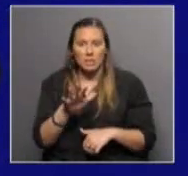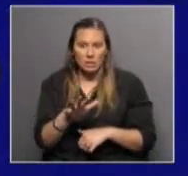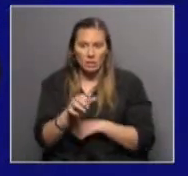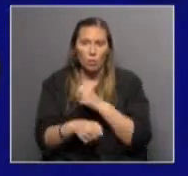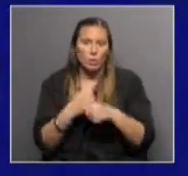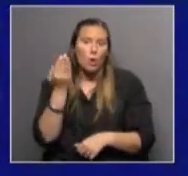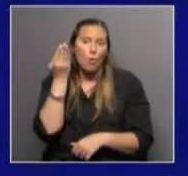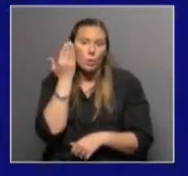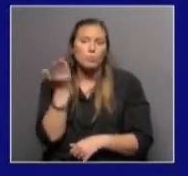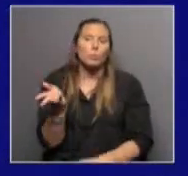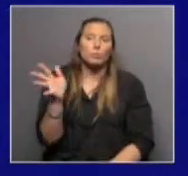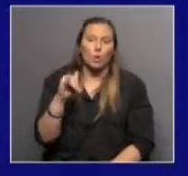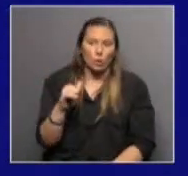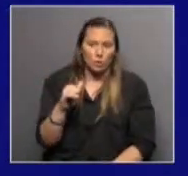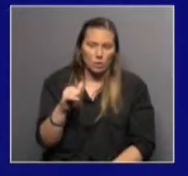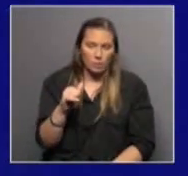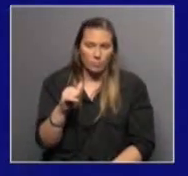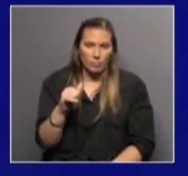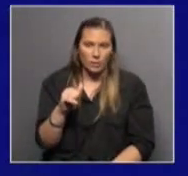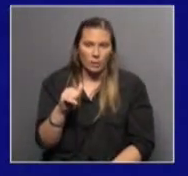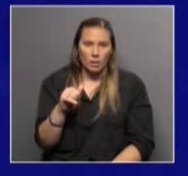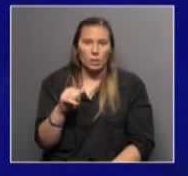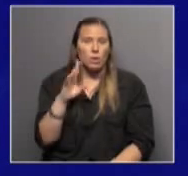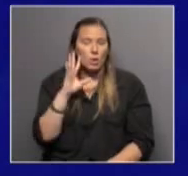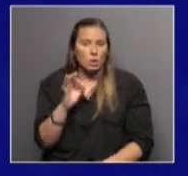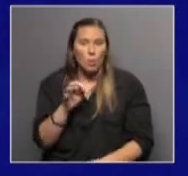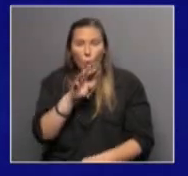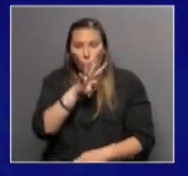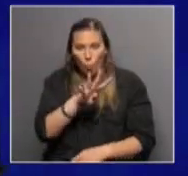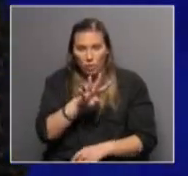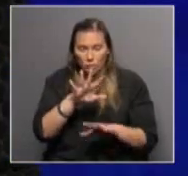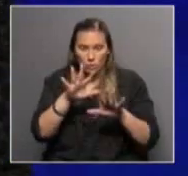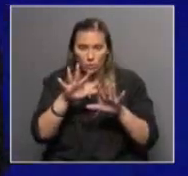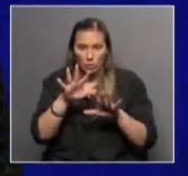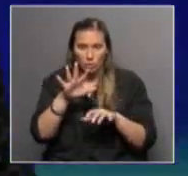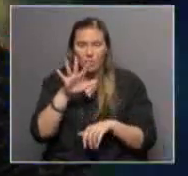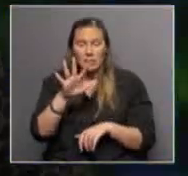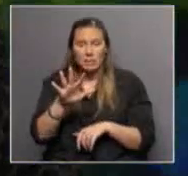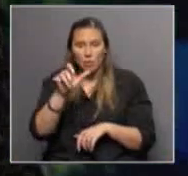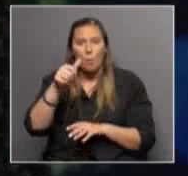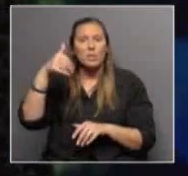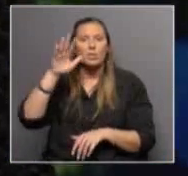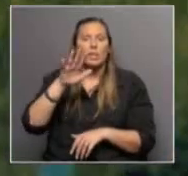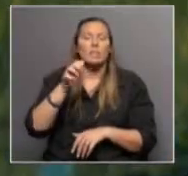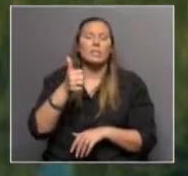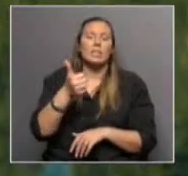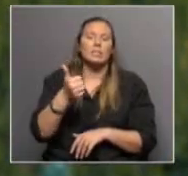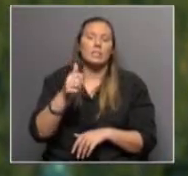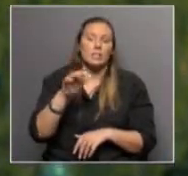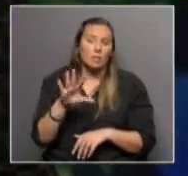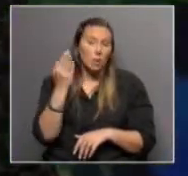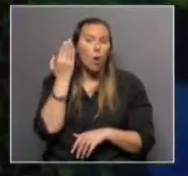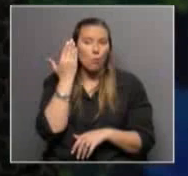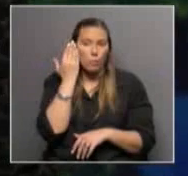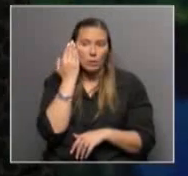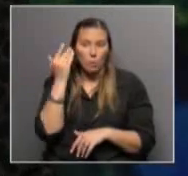facebook todos los días y de hecho a pesar de lo que creemos cuatro de cada cinco mayores de 65 usa facebook sé que en realidad es una